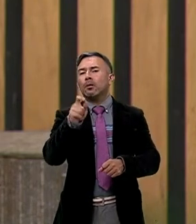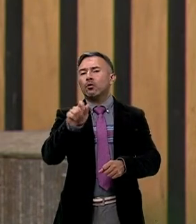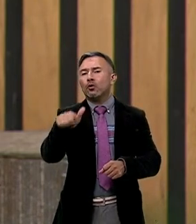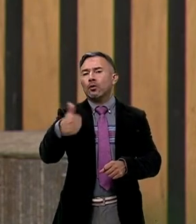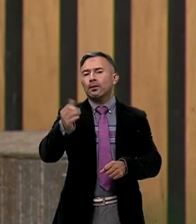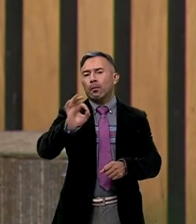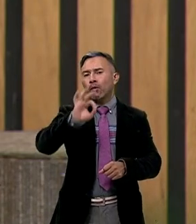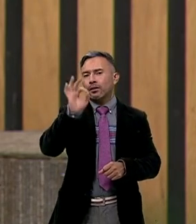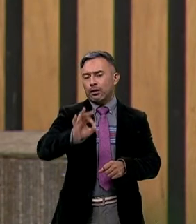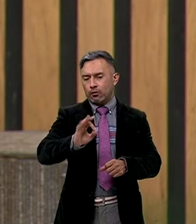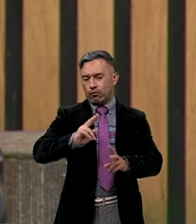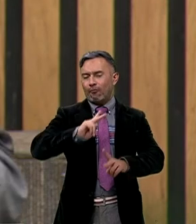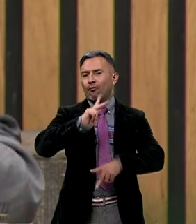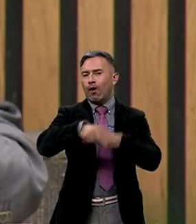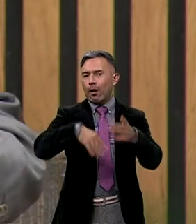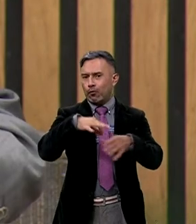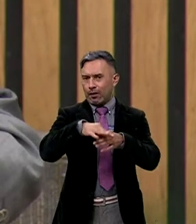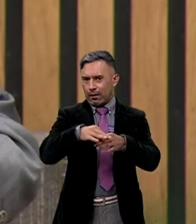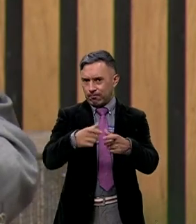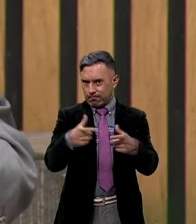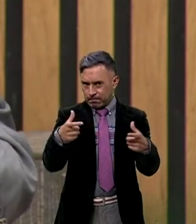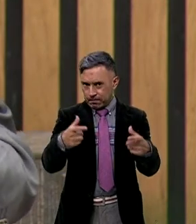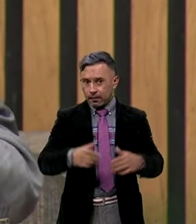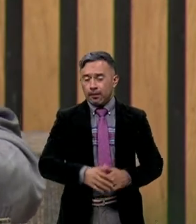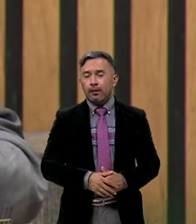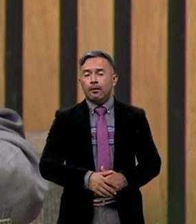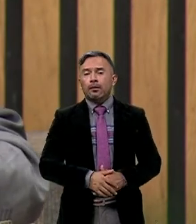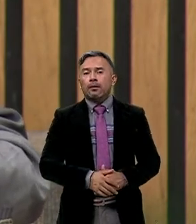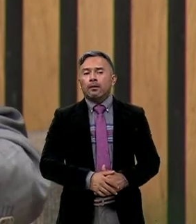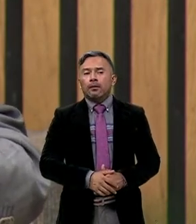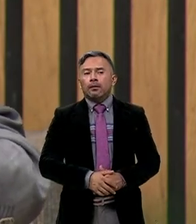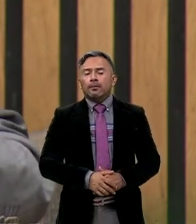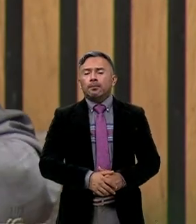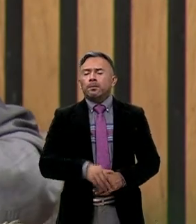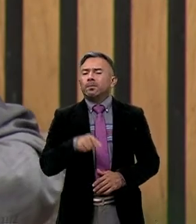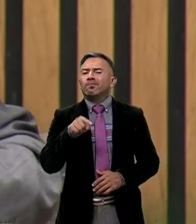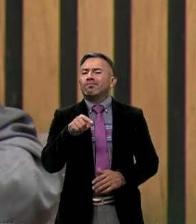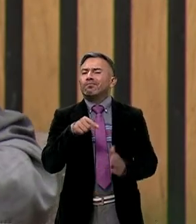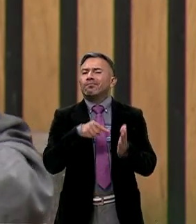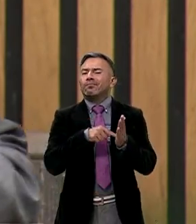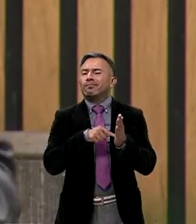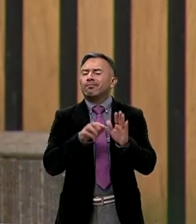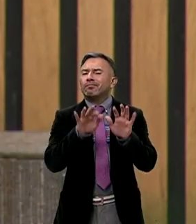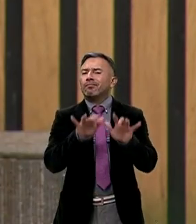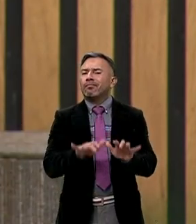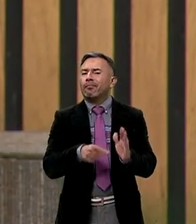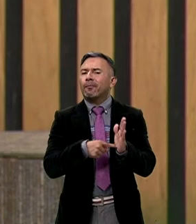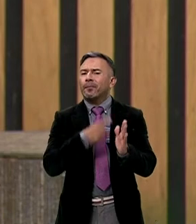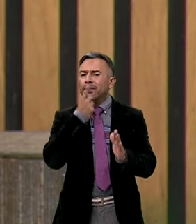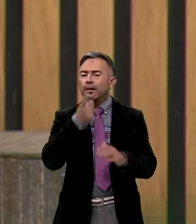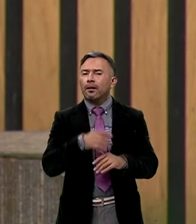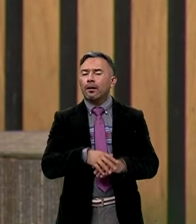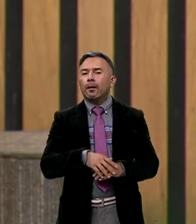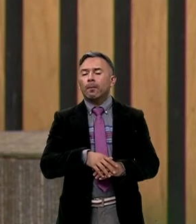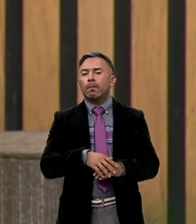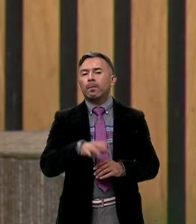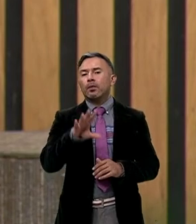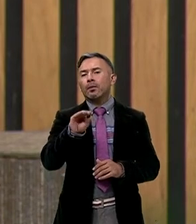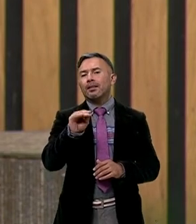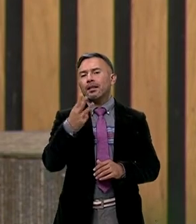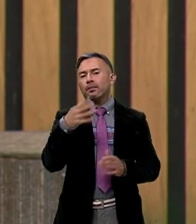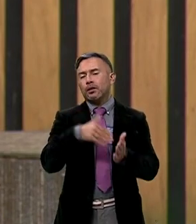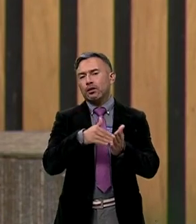ciento nos dice que de los 93 millones